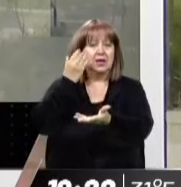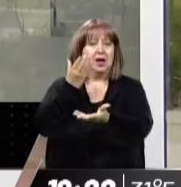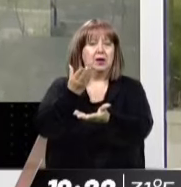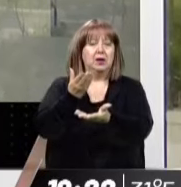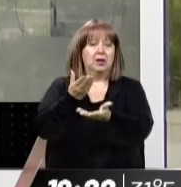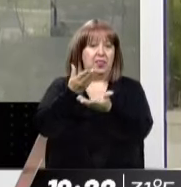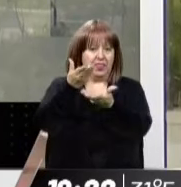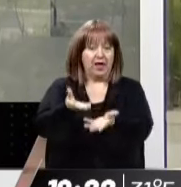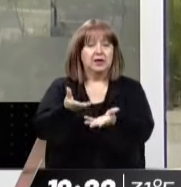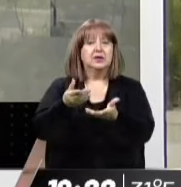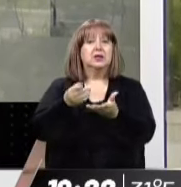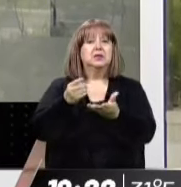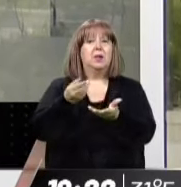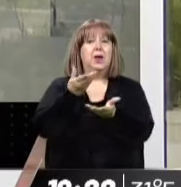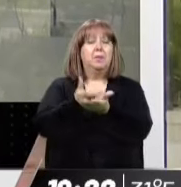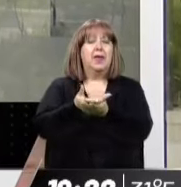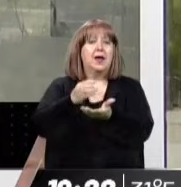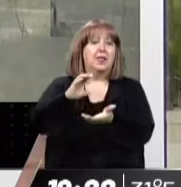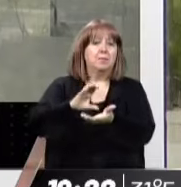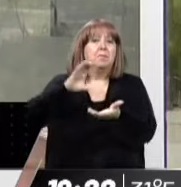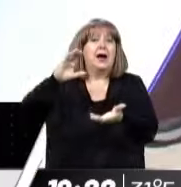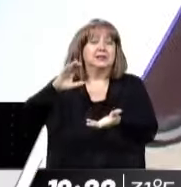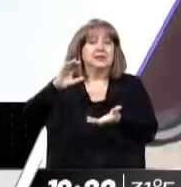una ampliación del pedido de recompensa para